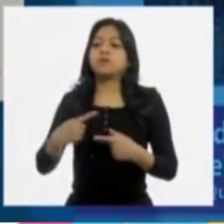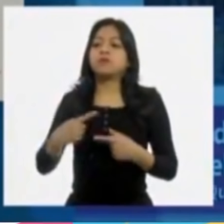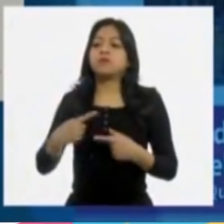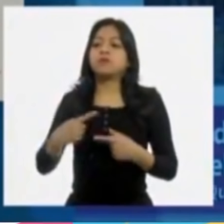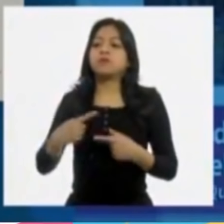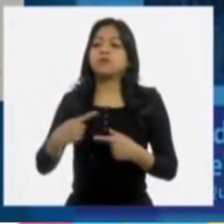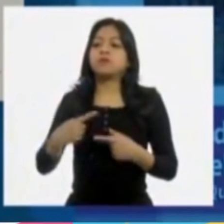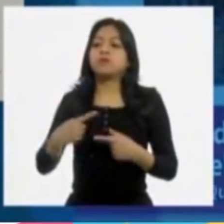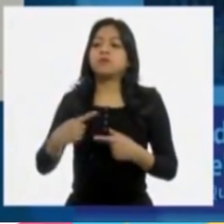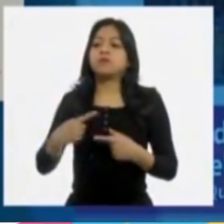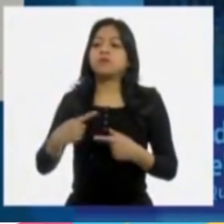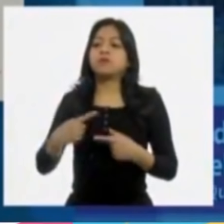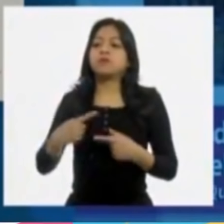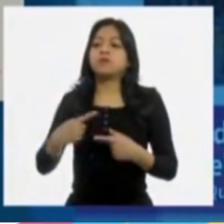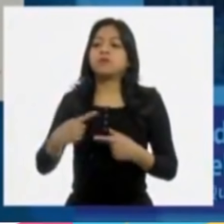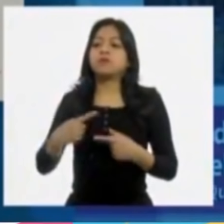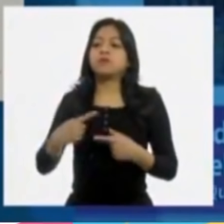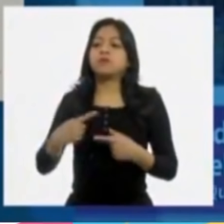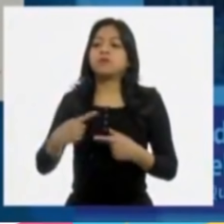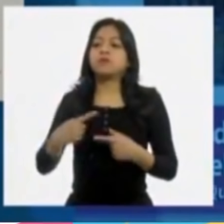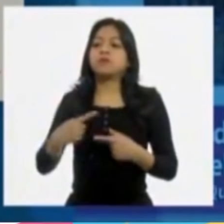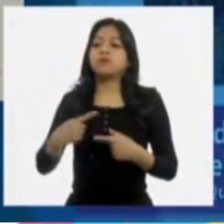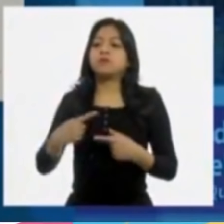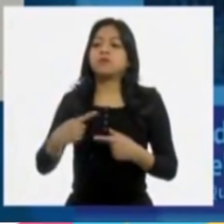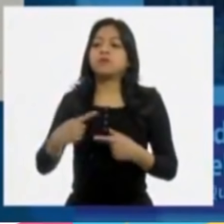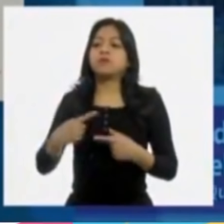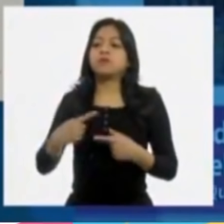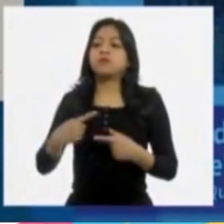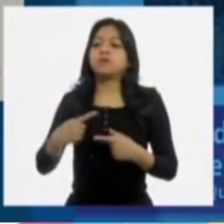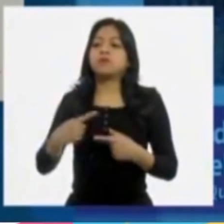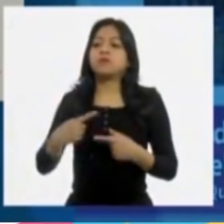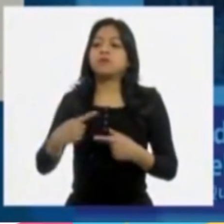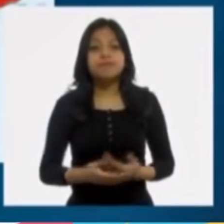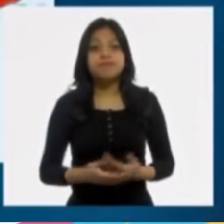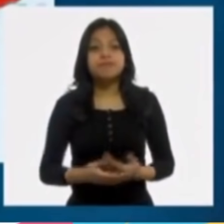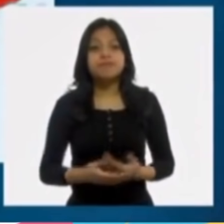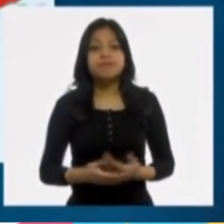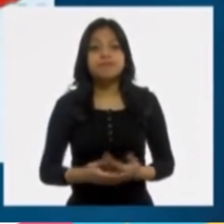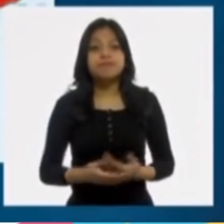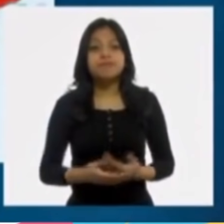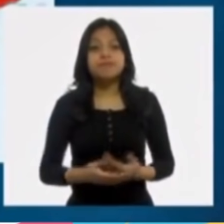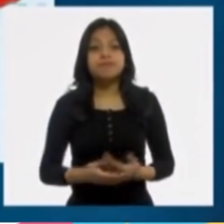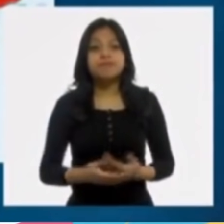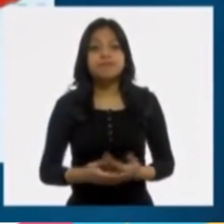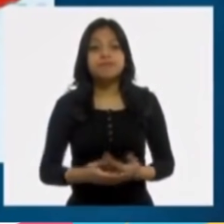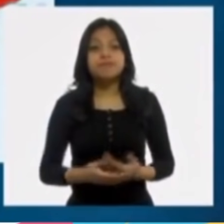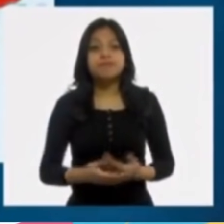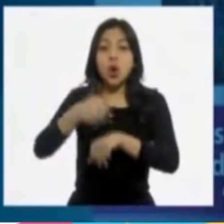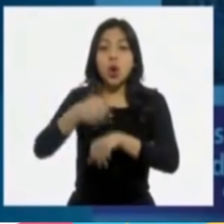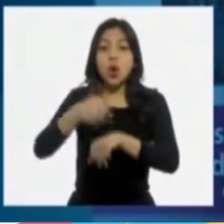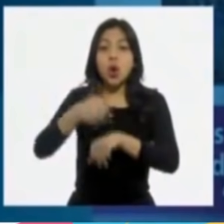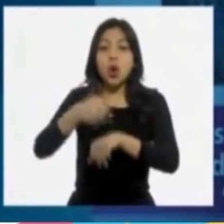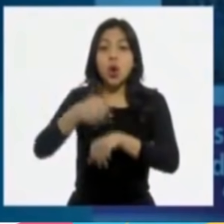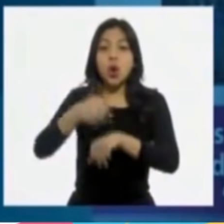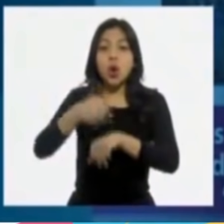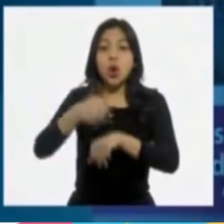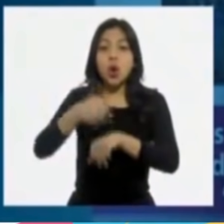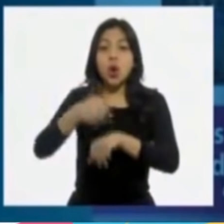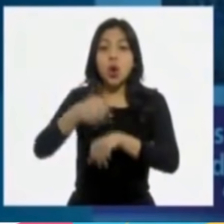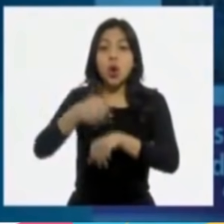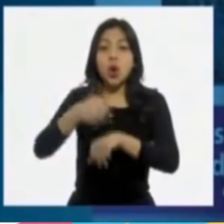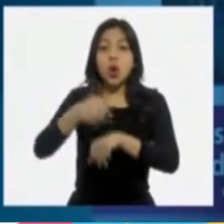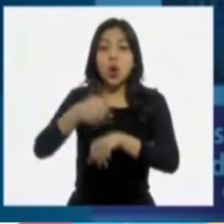en lugares donde hay selvas, donde el calor y humedad predominan. En general, la concentración de la población será mayor si las condiciones son